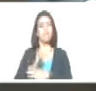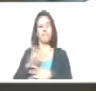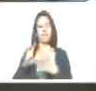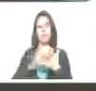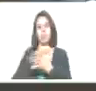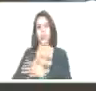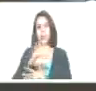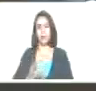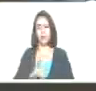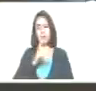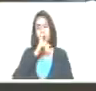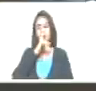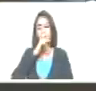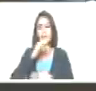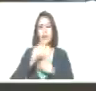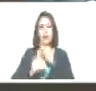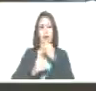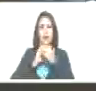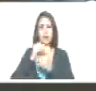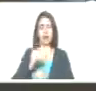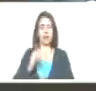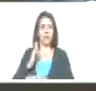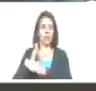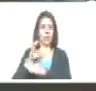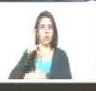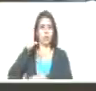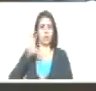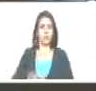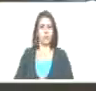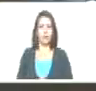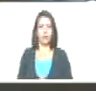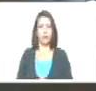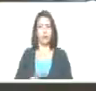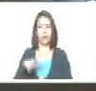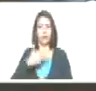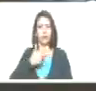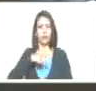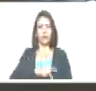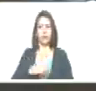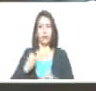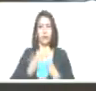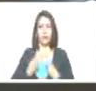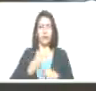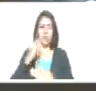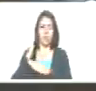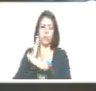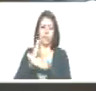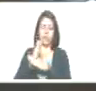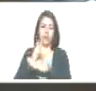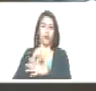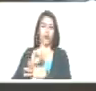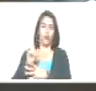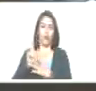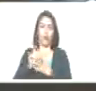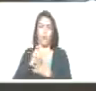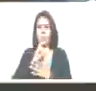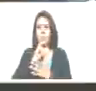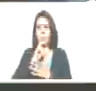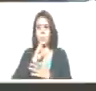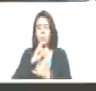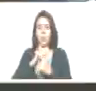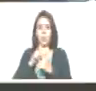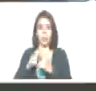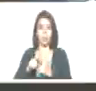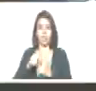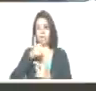va en contra de la patria. Cuando estamos viviendo un bloqueo tan complejo, cuando estamos viviendo y